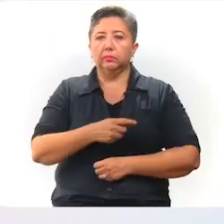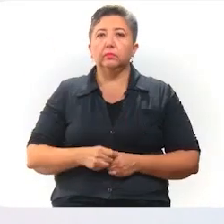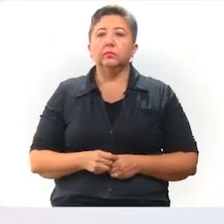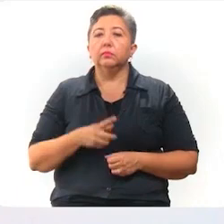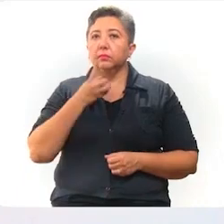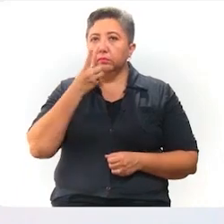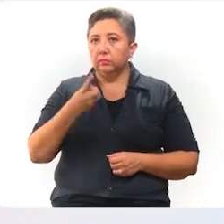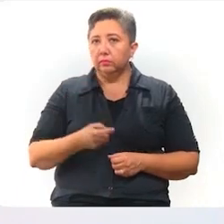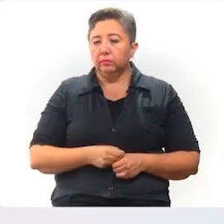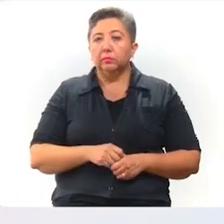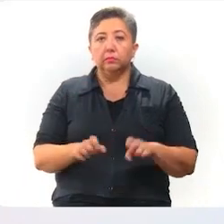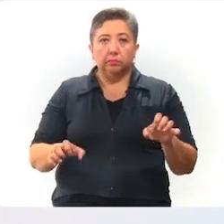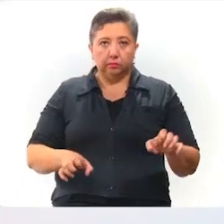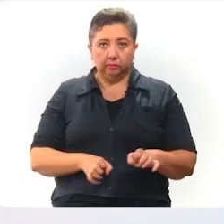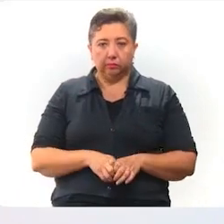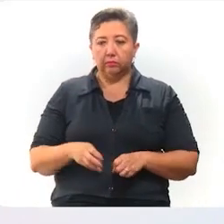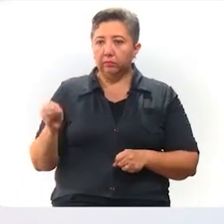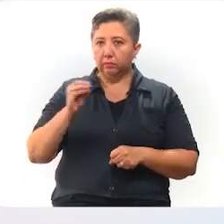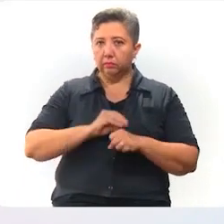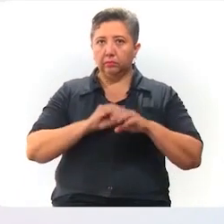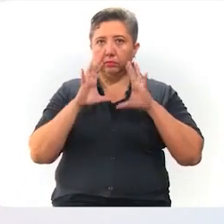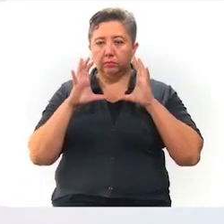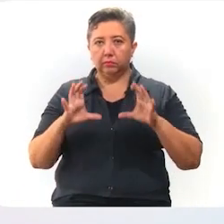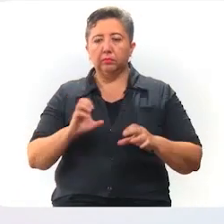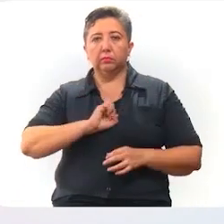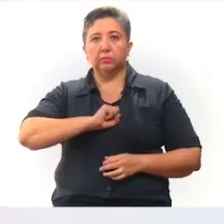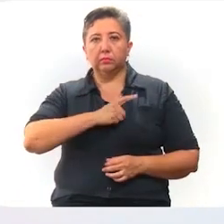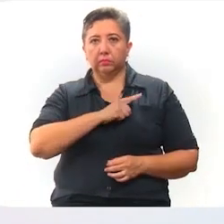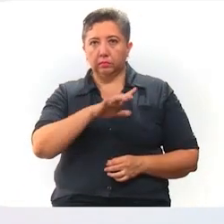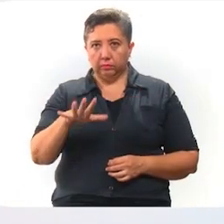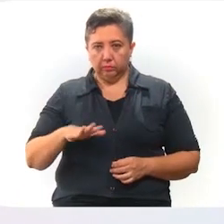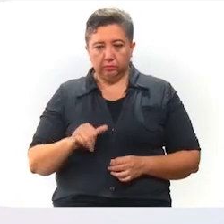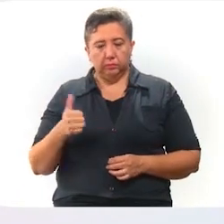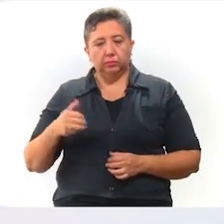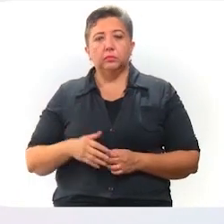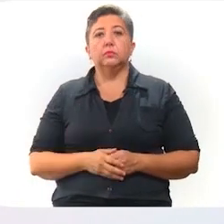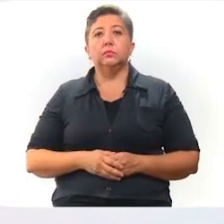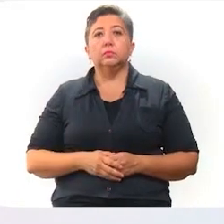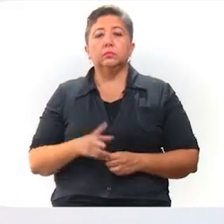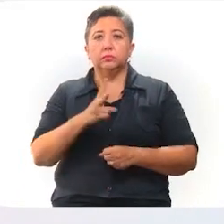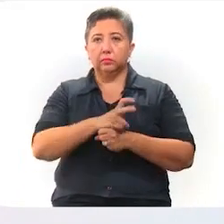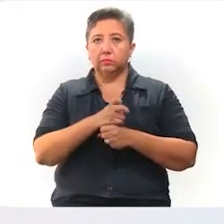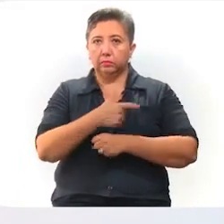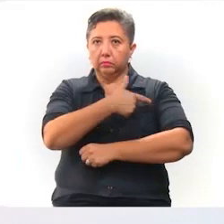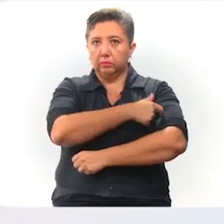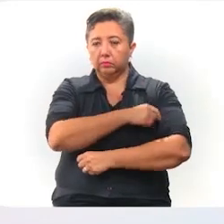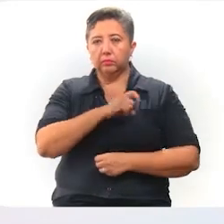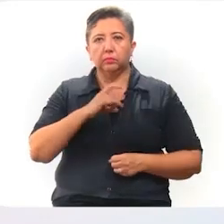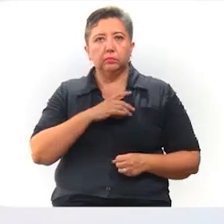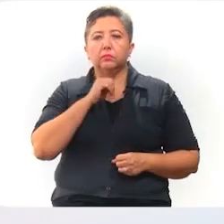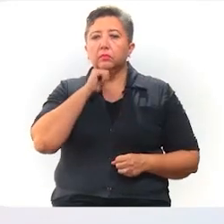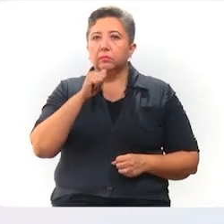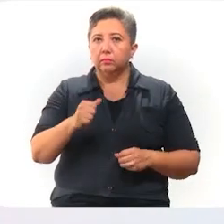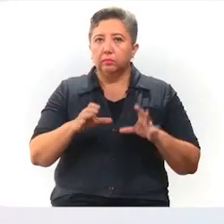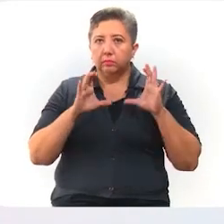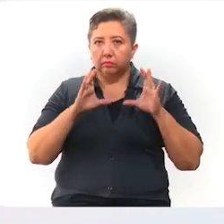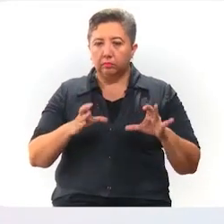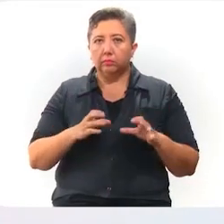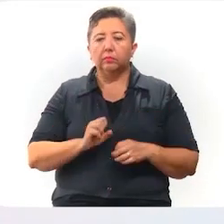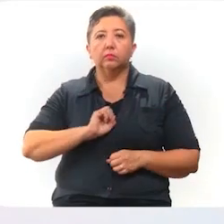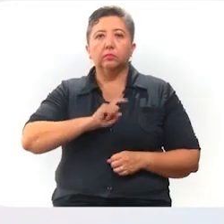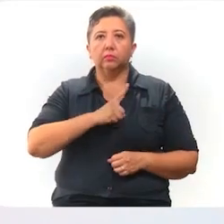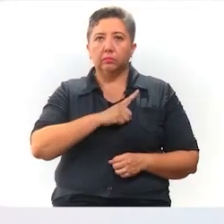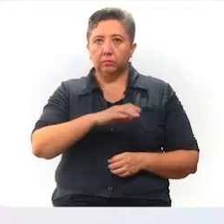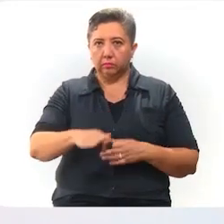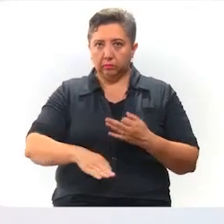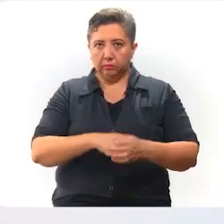invita a aplicarla, hacer equipo y sumarse a la protección de su salud y de las demás personas. Los invitamos a vacunarse sin temor para proteger nuestra